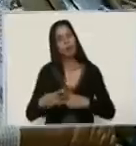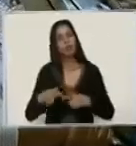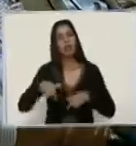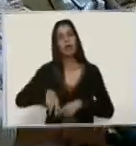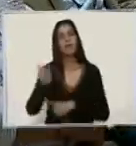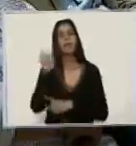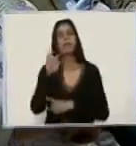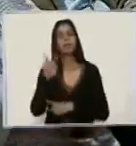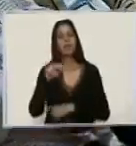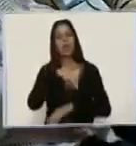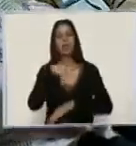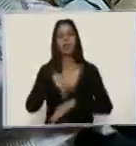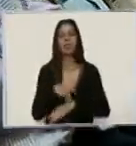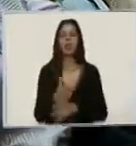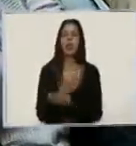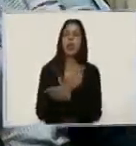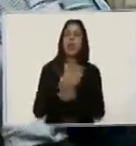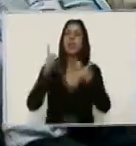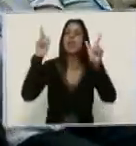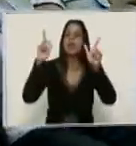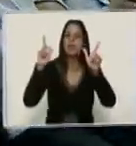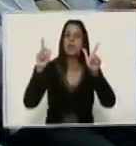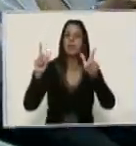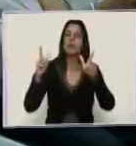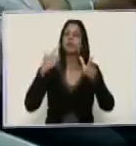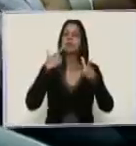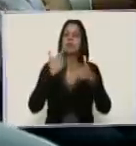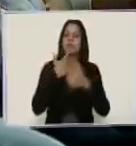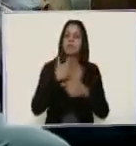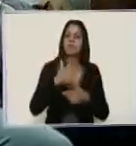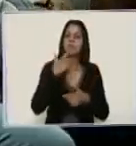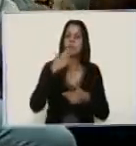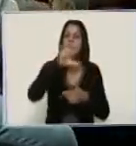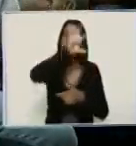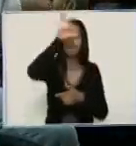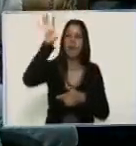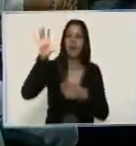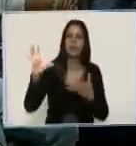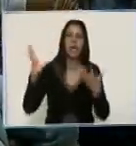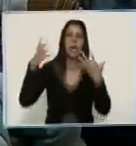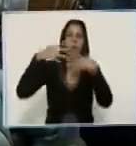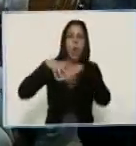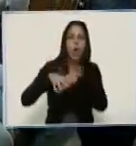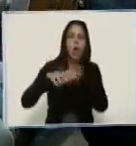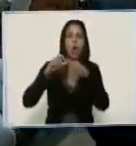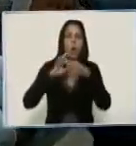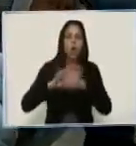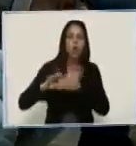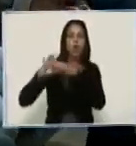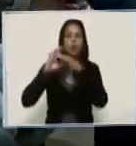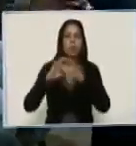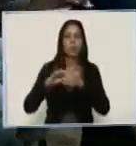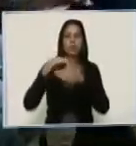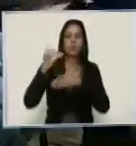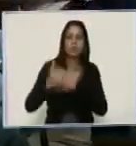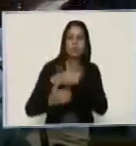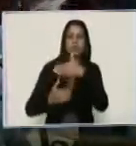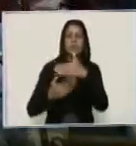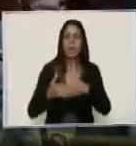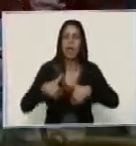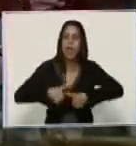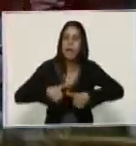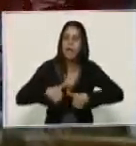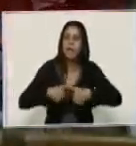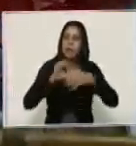Estado-Nación libre en el concierto de las naciones de seguir sumando